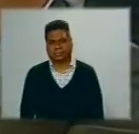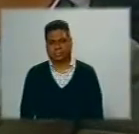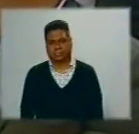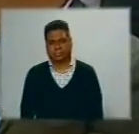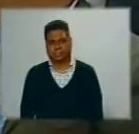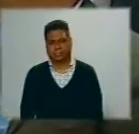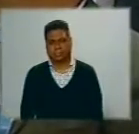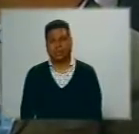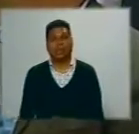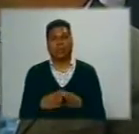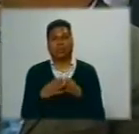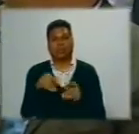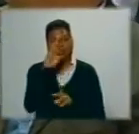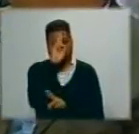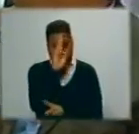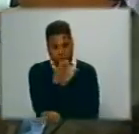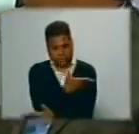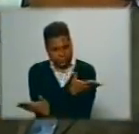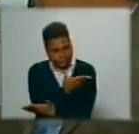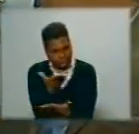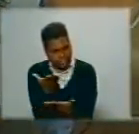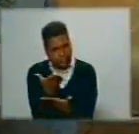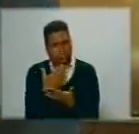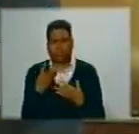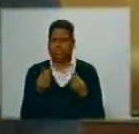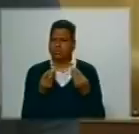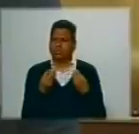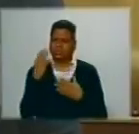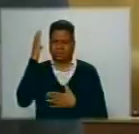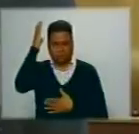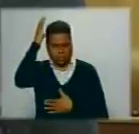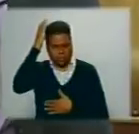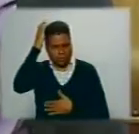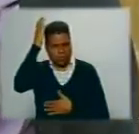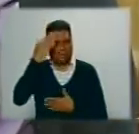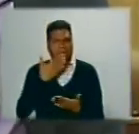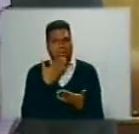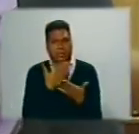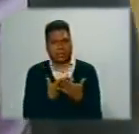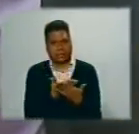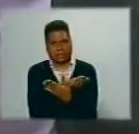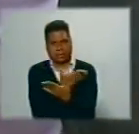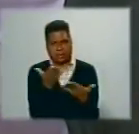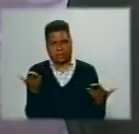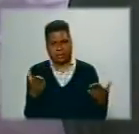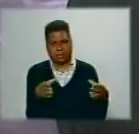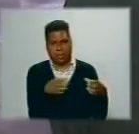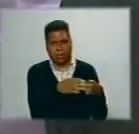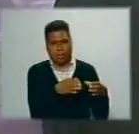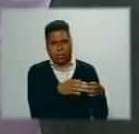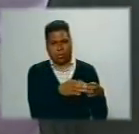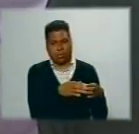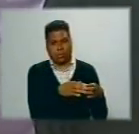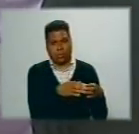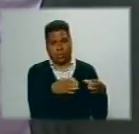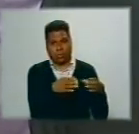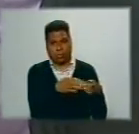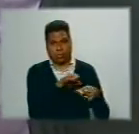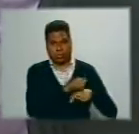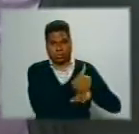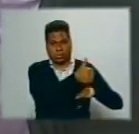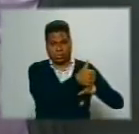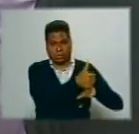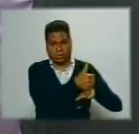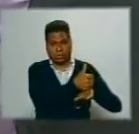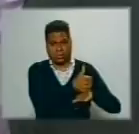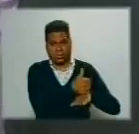Con todo respeto y con muchísima conciencia, le solicito a la directiva, y me disculpa a la directiva porque sigo con la cosa de